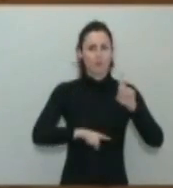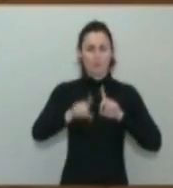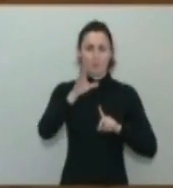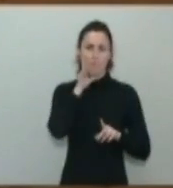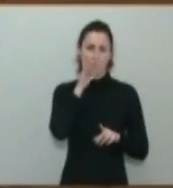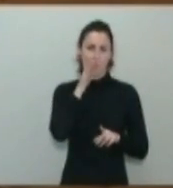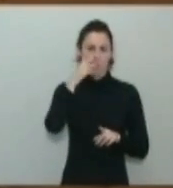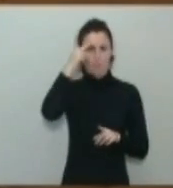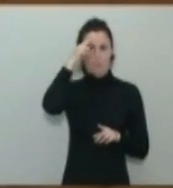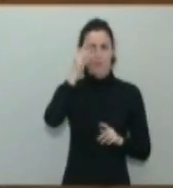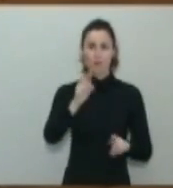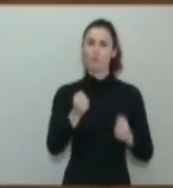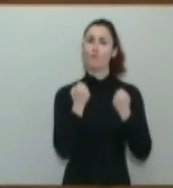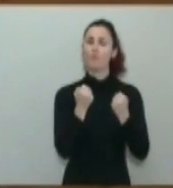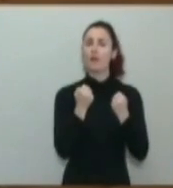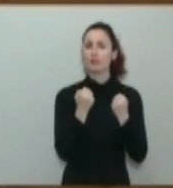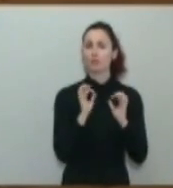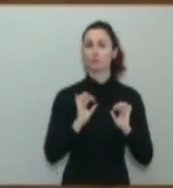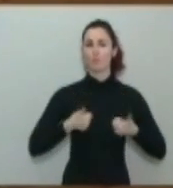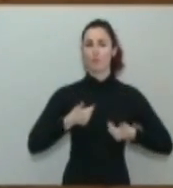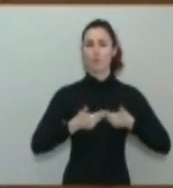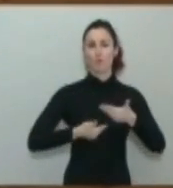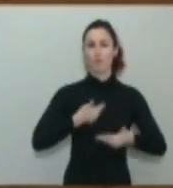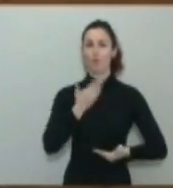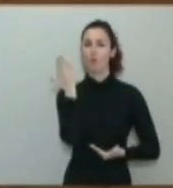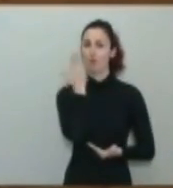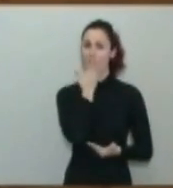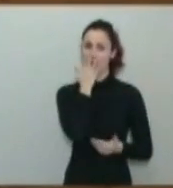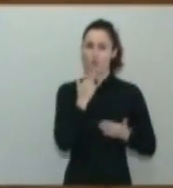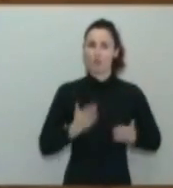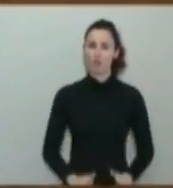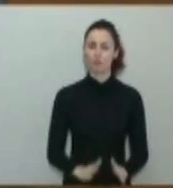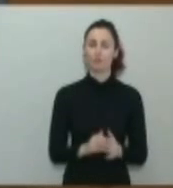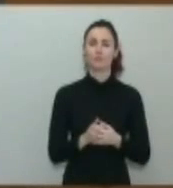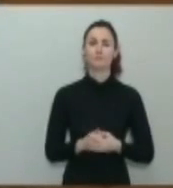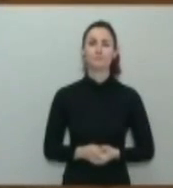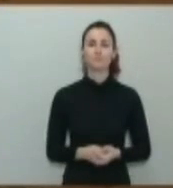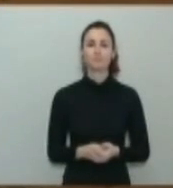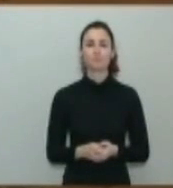motivos de preocupación para todas las familias.